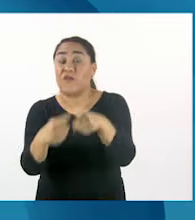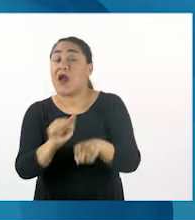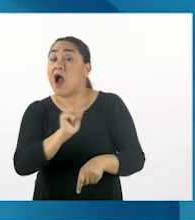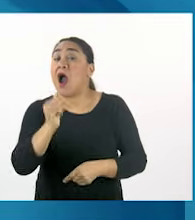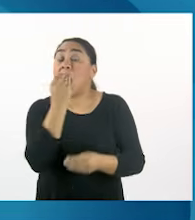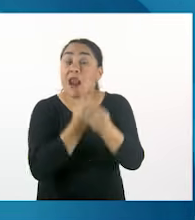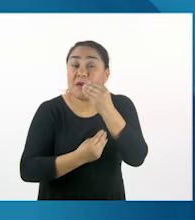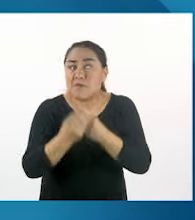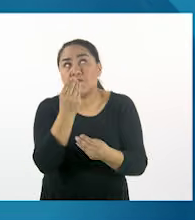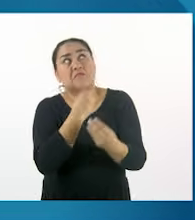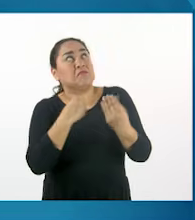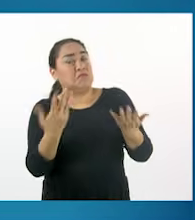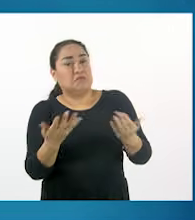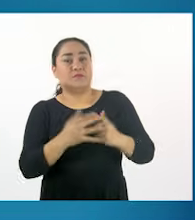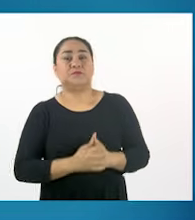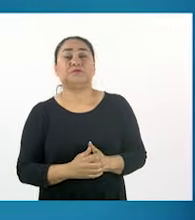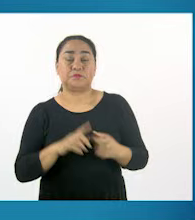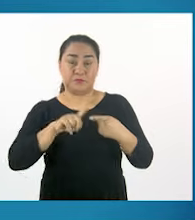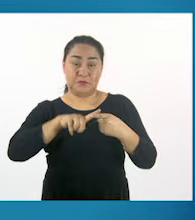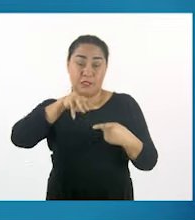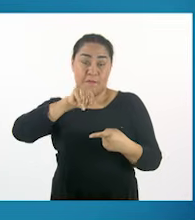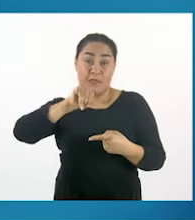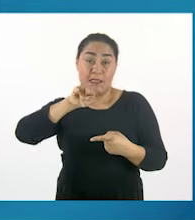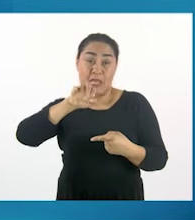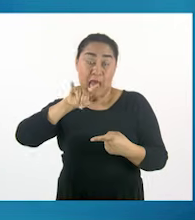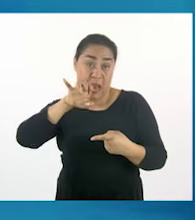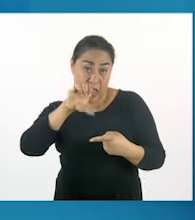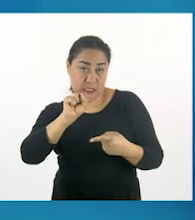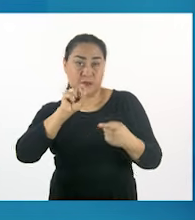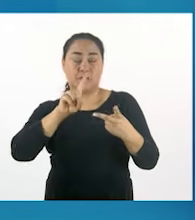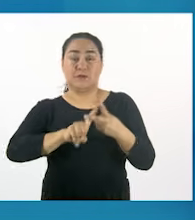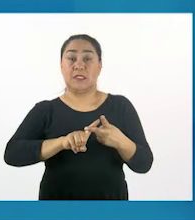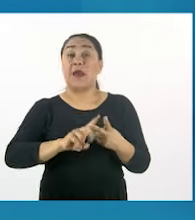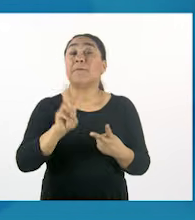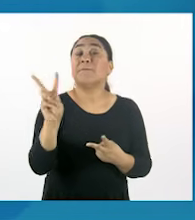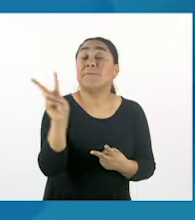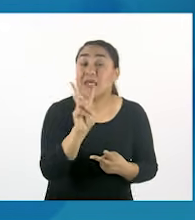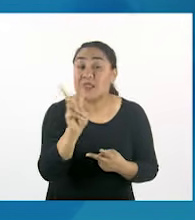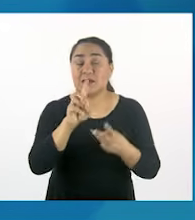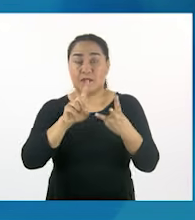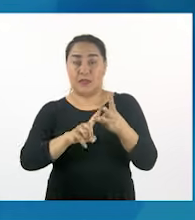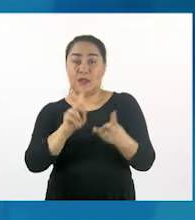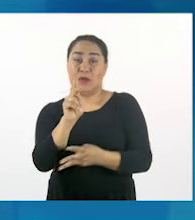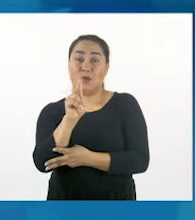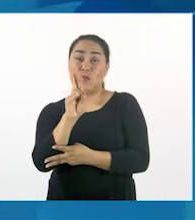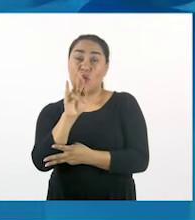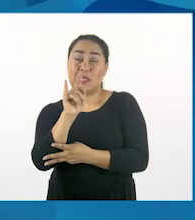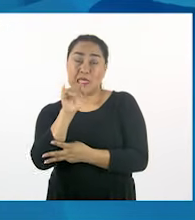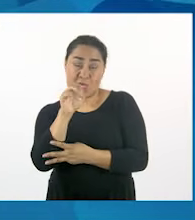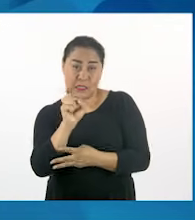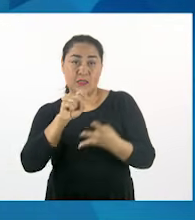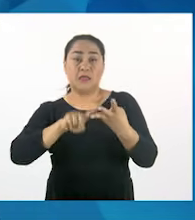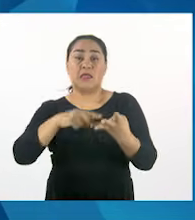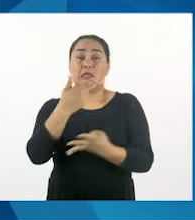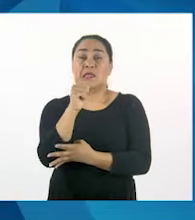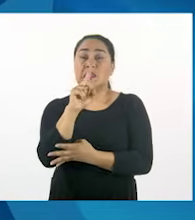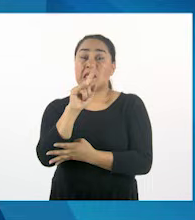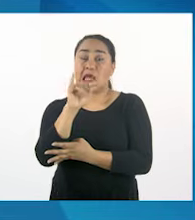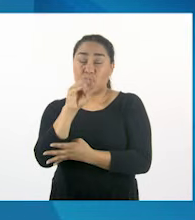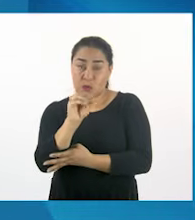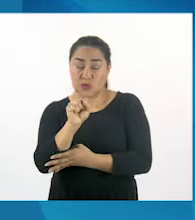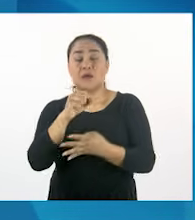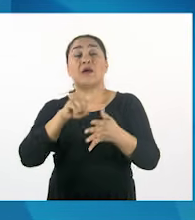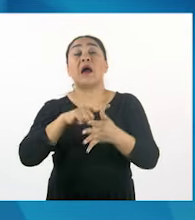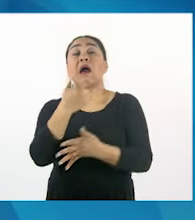como los minerales, vitaminas, proteínas, hidratos de carbono y